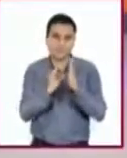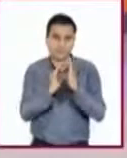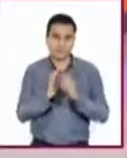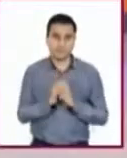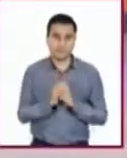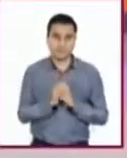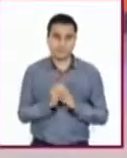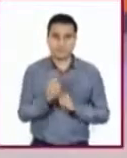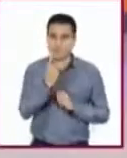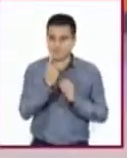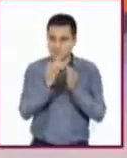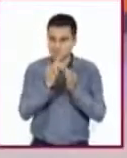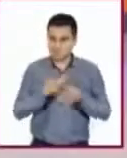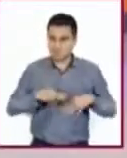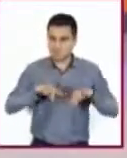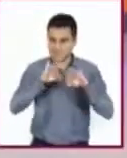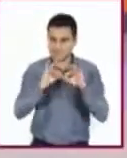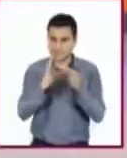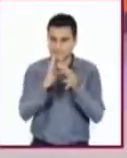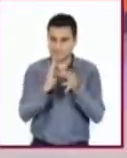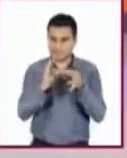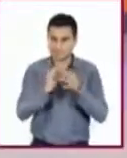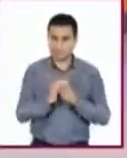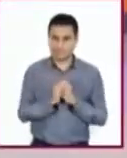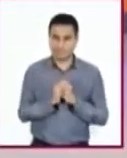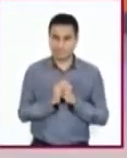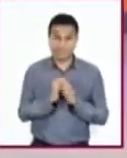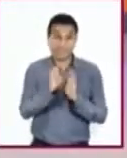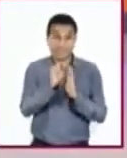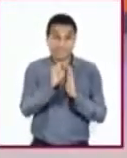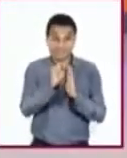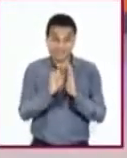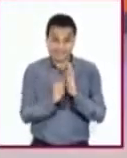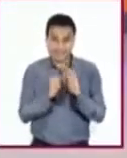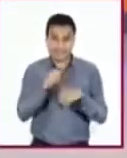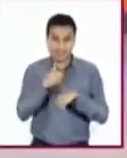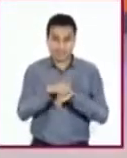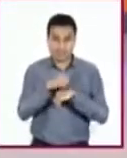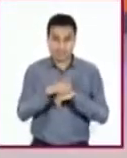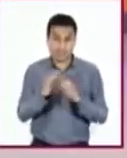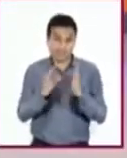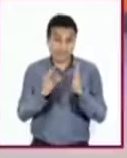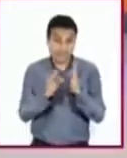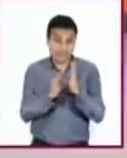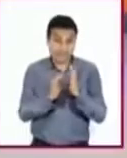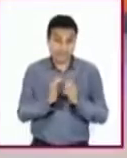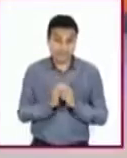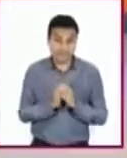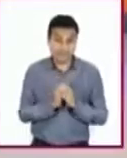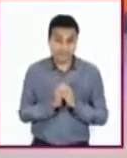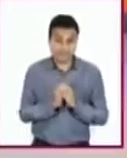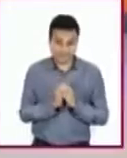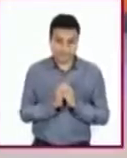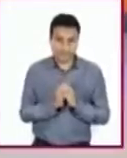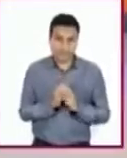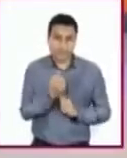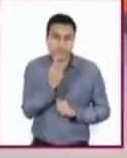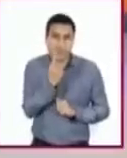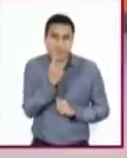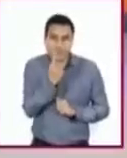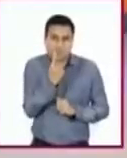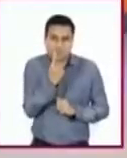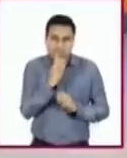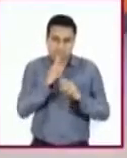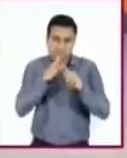Un dato importante a resaltar es que el sistema de numeración decimal, una unidad de cualquier orden,